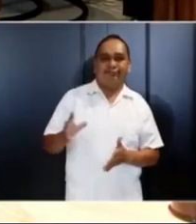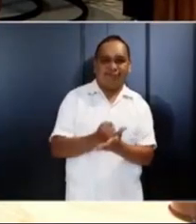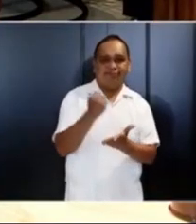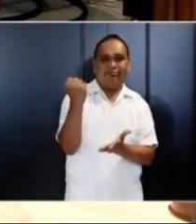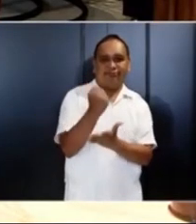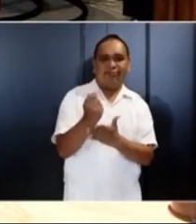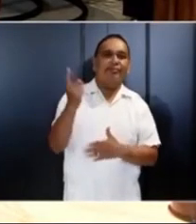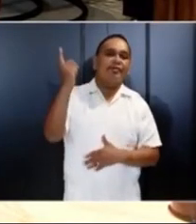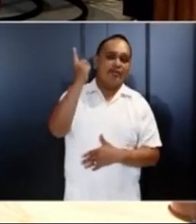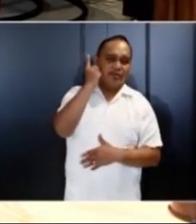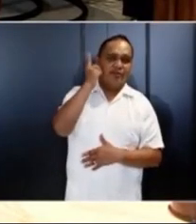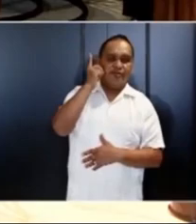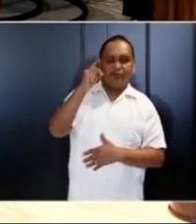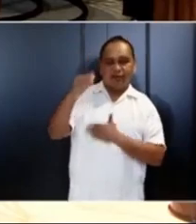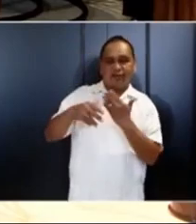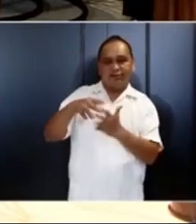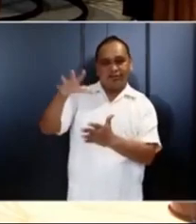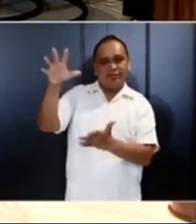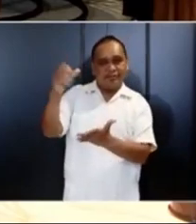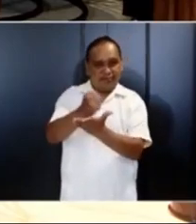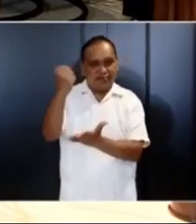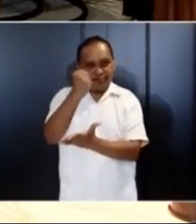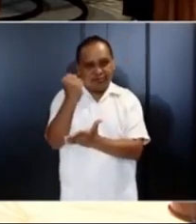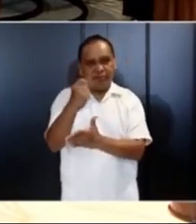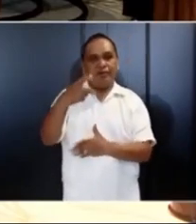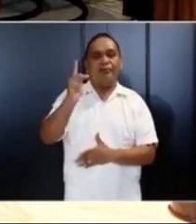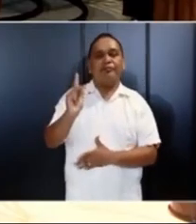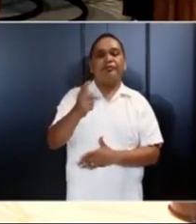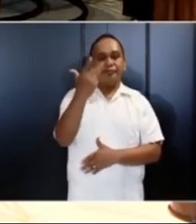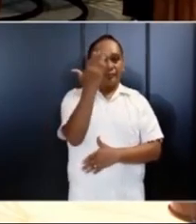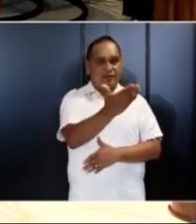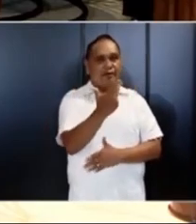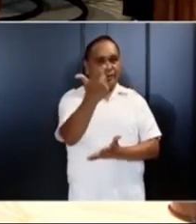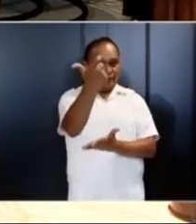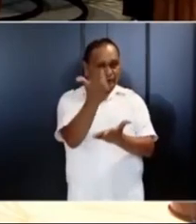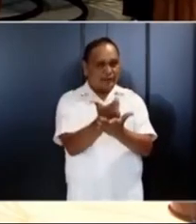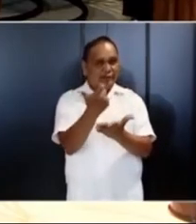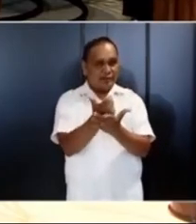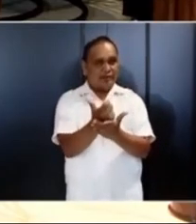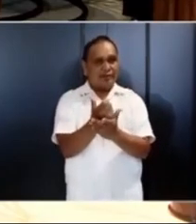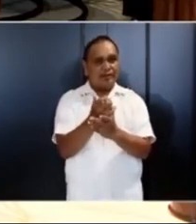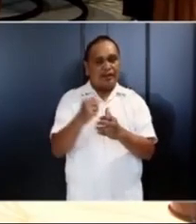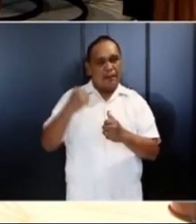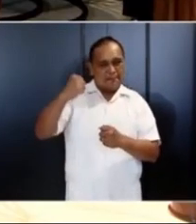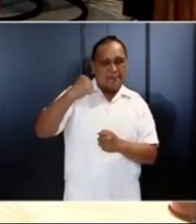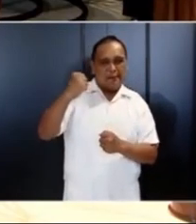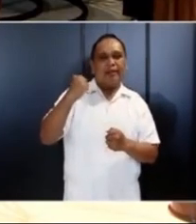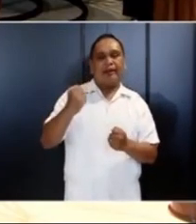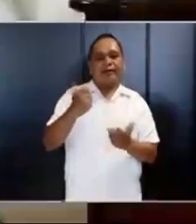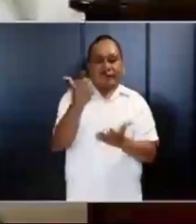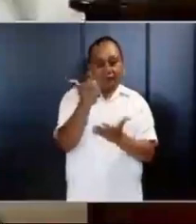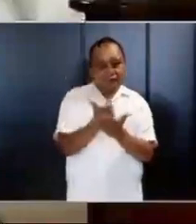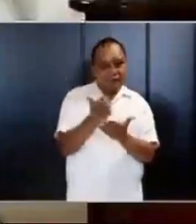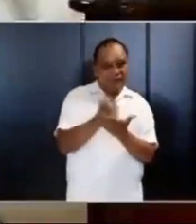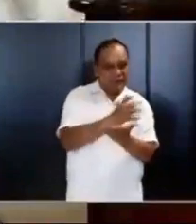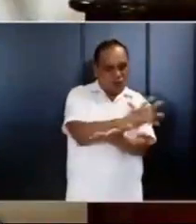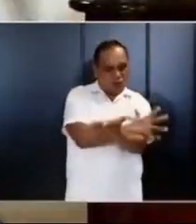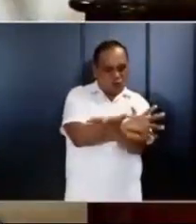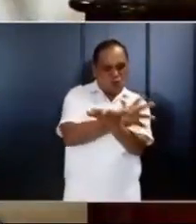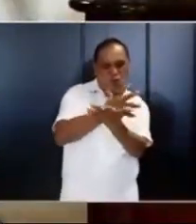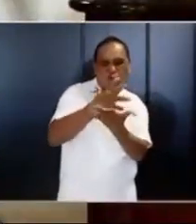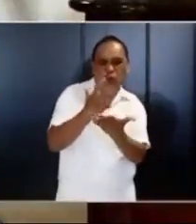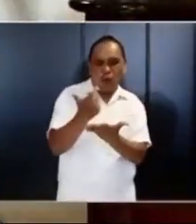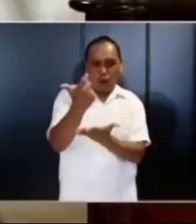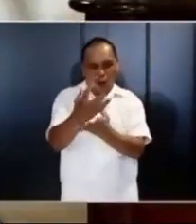no debieron haber llegado porque él utilizó dinero de campaña extraordinario que no está, que rebasa los